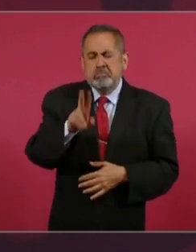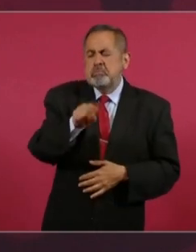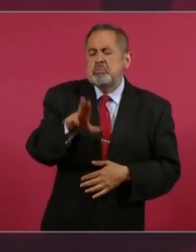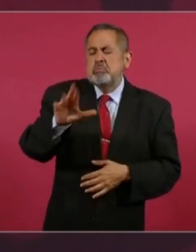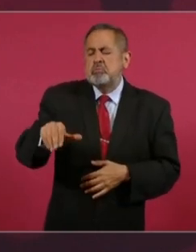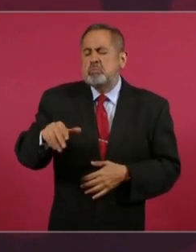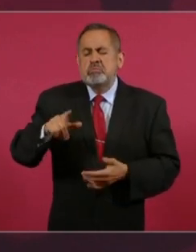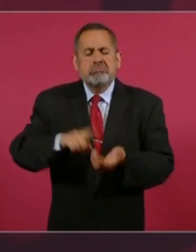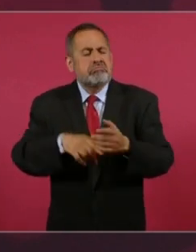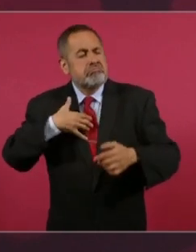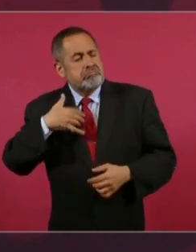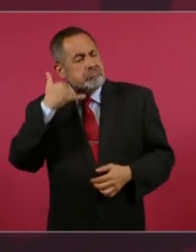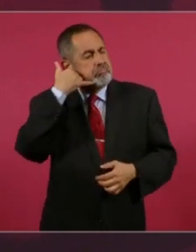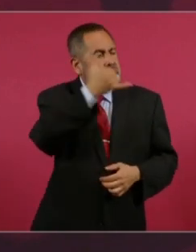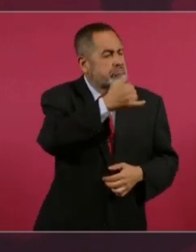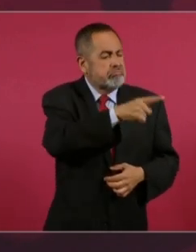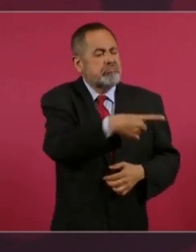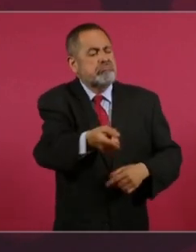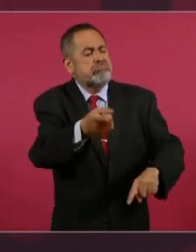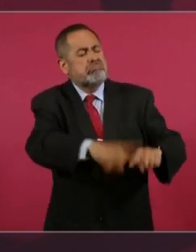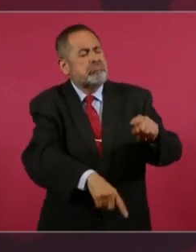lo hemos hecho, nunca,